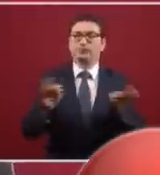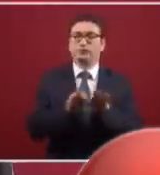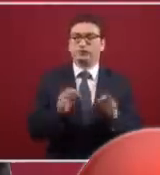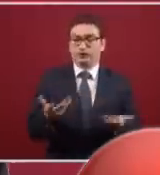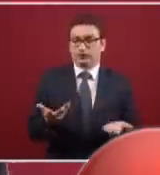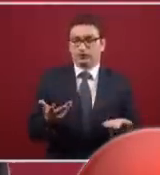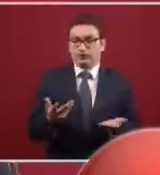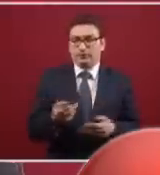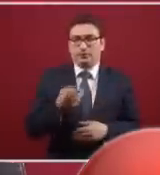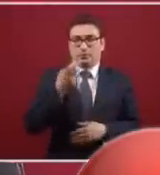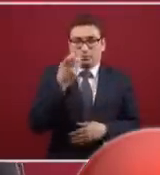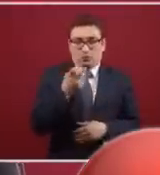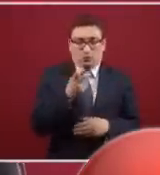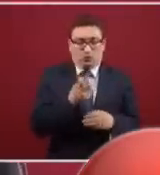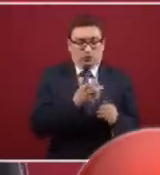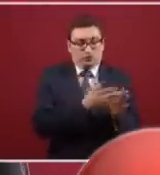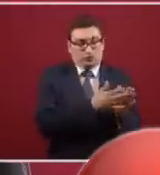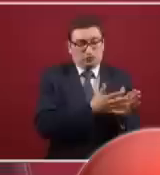entender que es una ruptura,